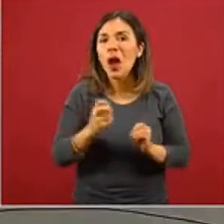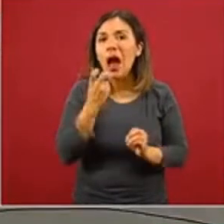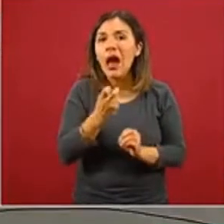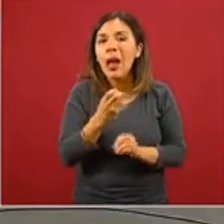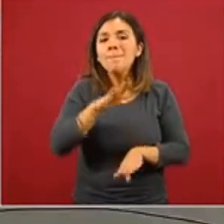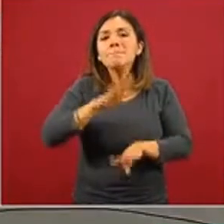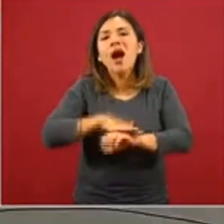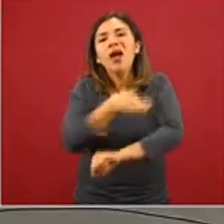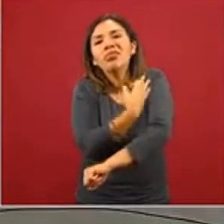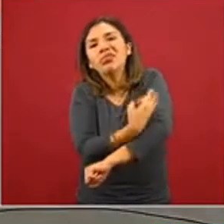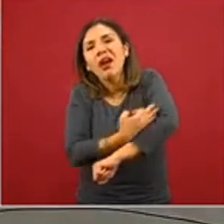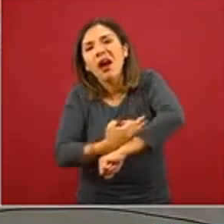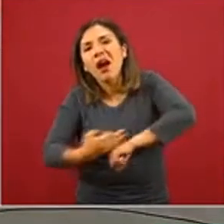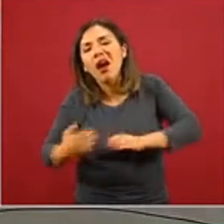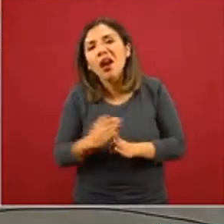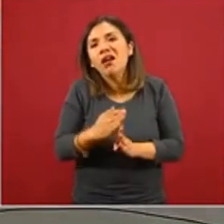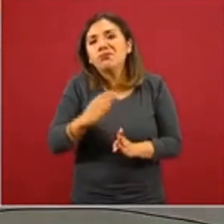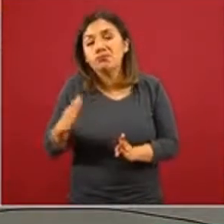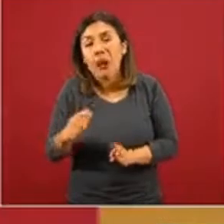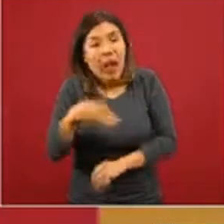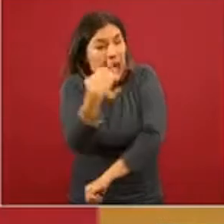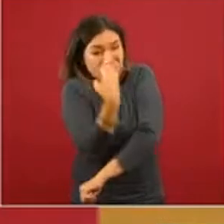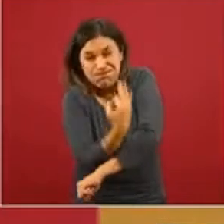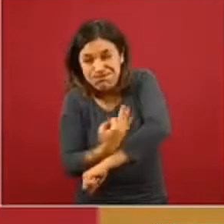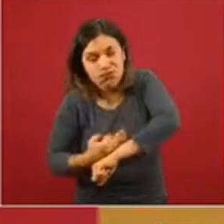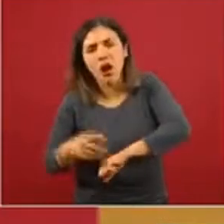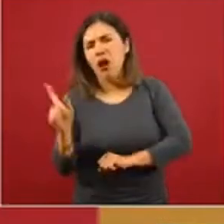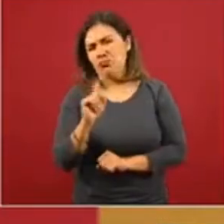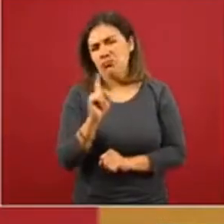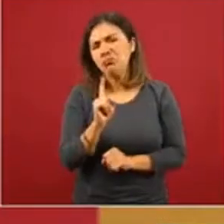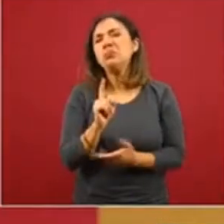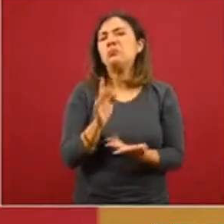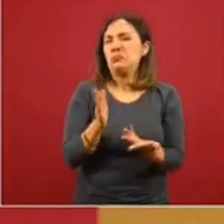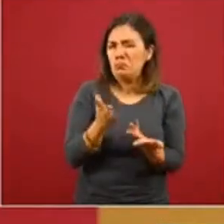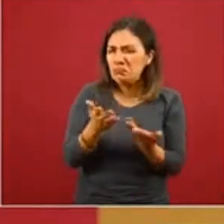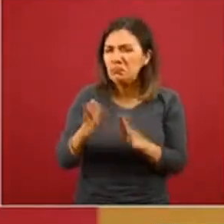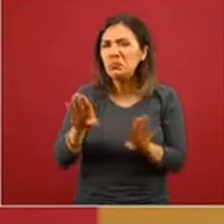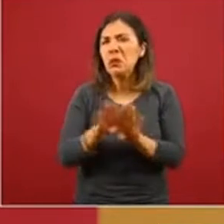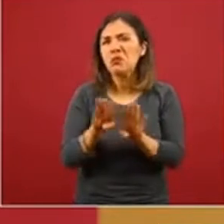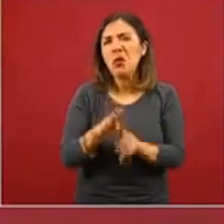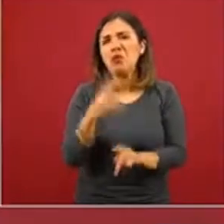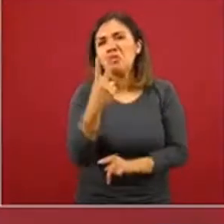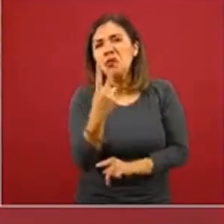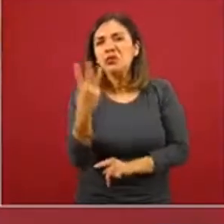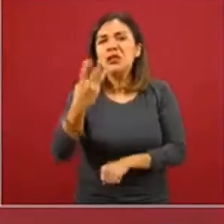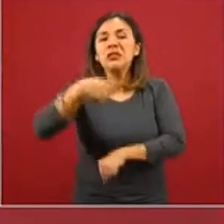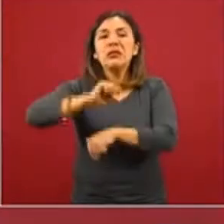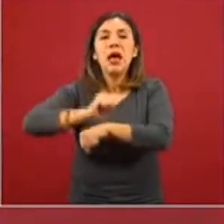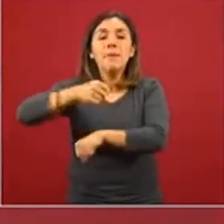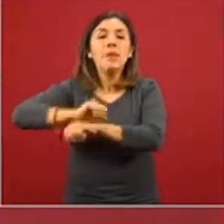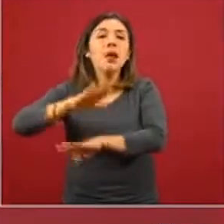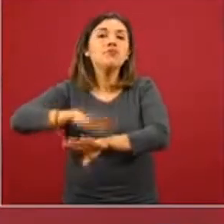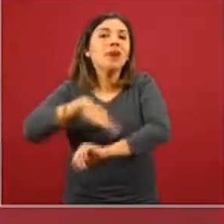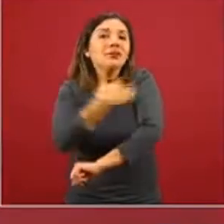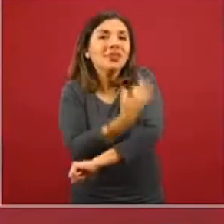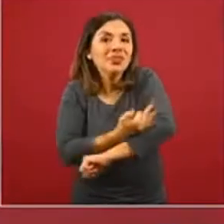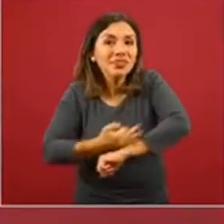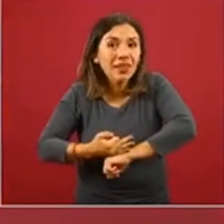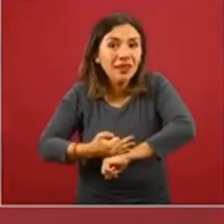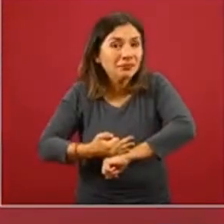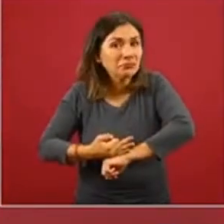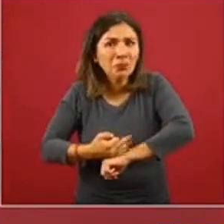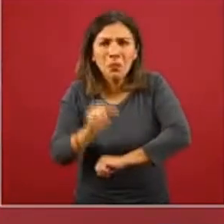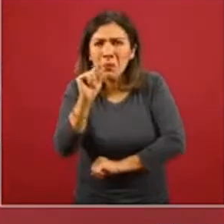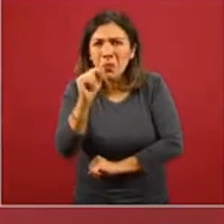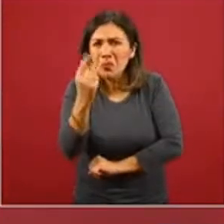hicieron más tarde, no mucho más tarde, pero sí en promedio 2 a 3 semanas más tarde. Solo